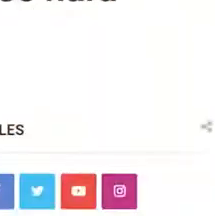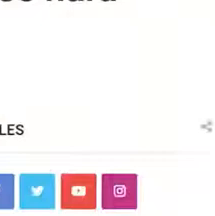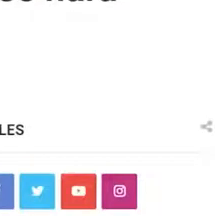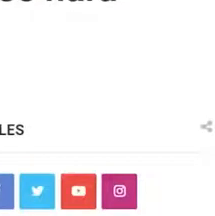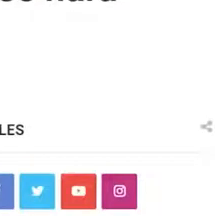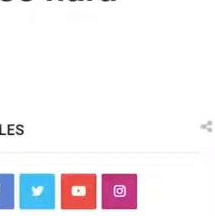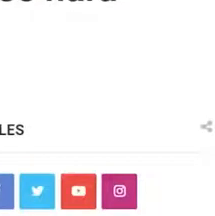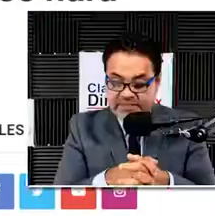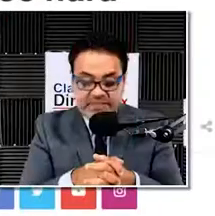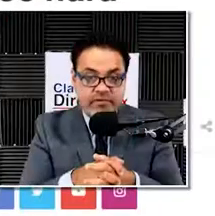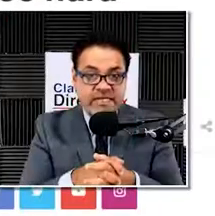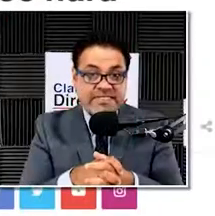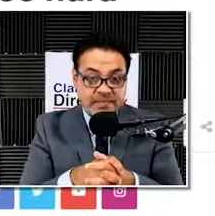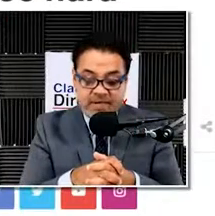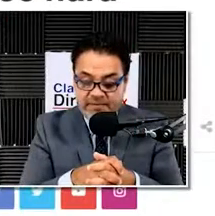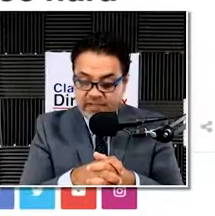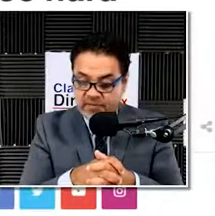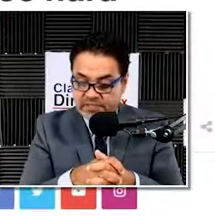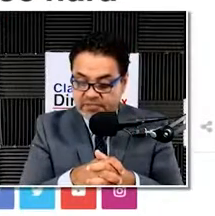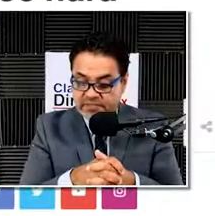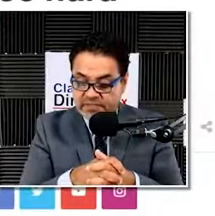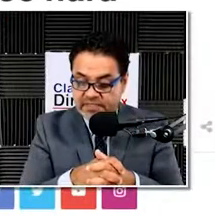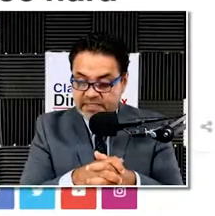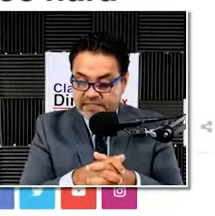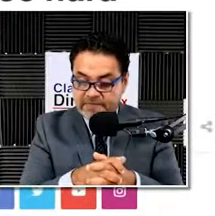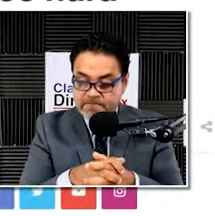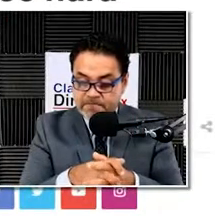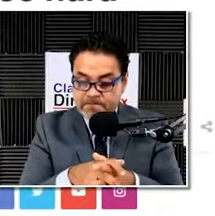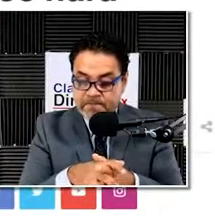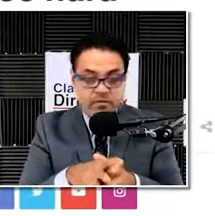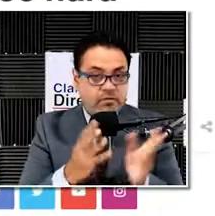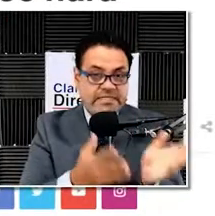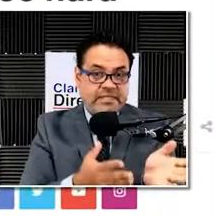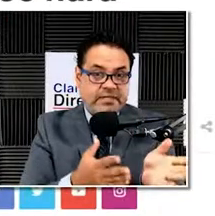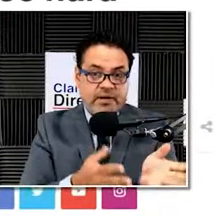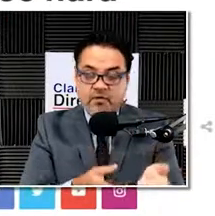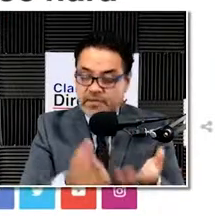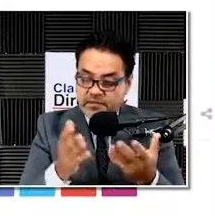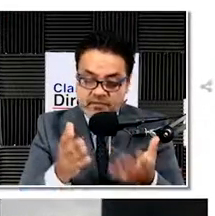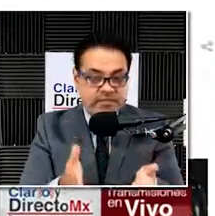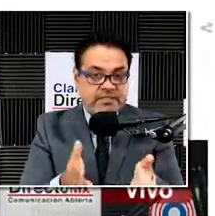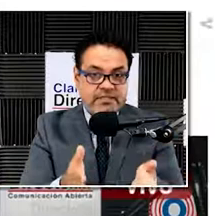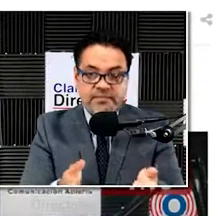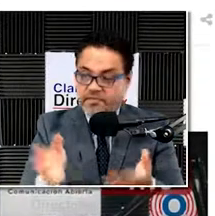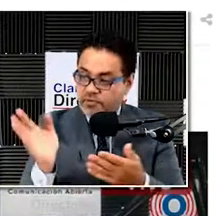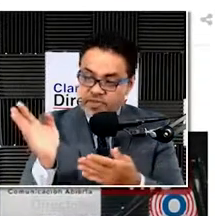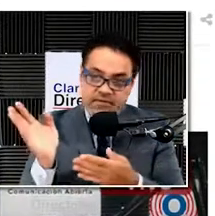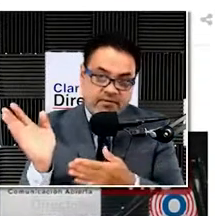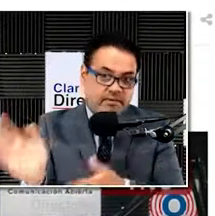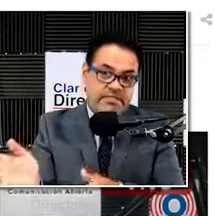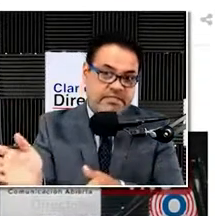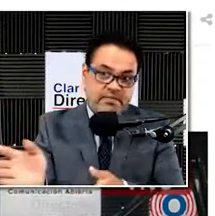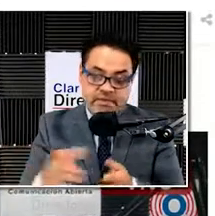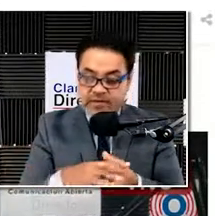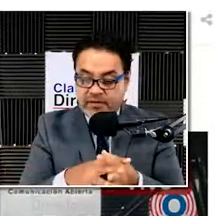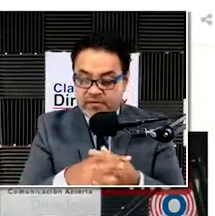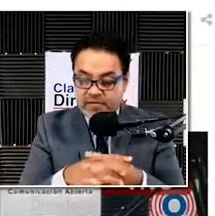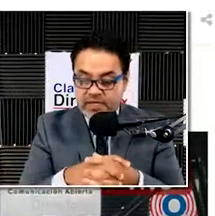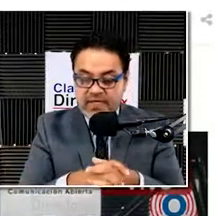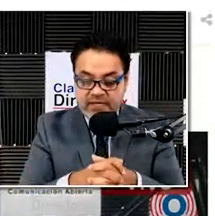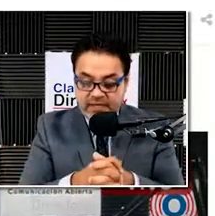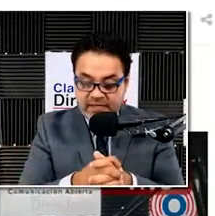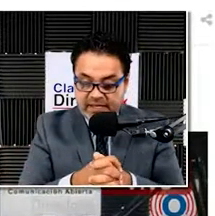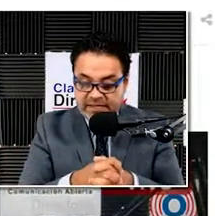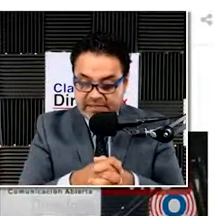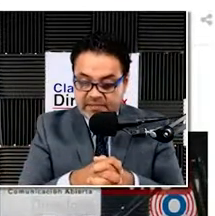agenda electoral. Lleva una semana hablando de eso el presidente. No es el tema COVID, no es el tema seguridad, no es el tema